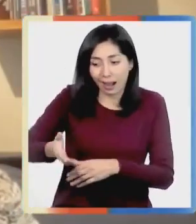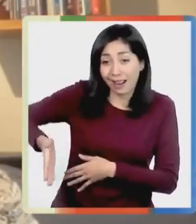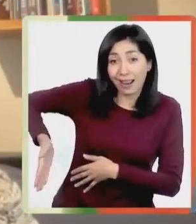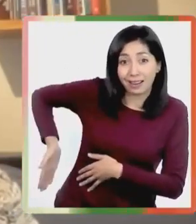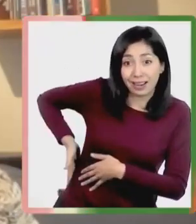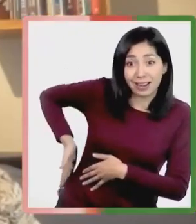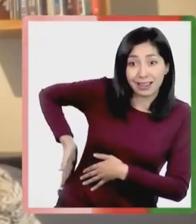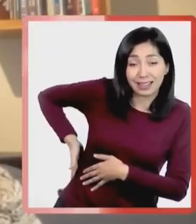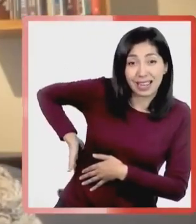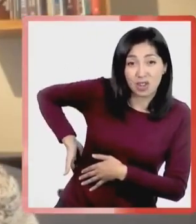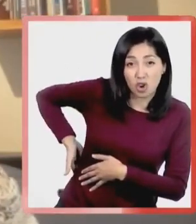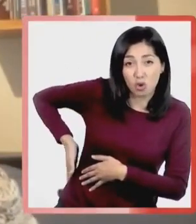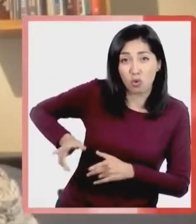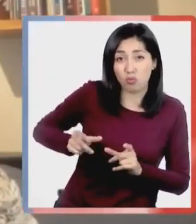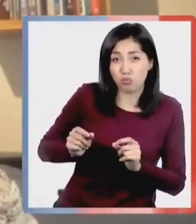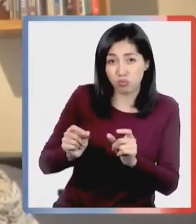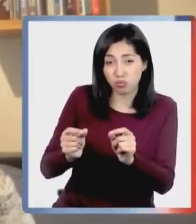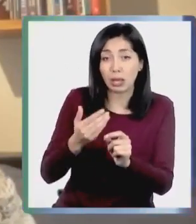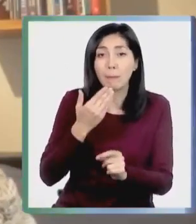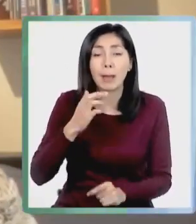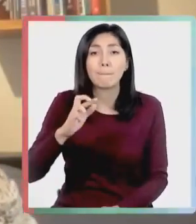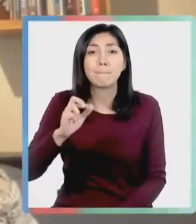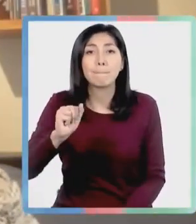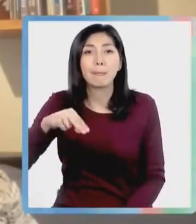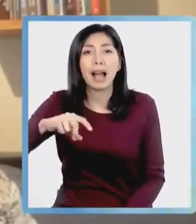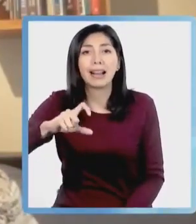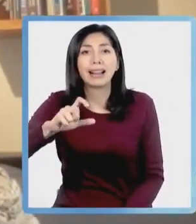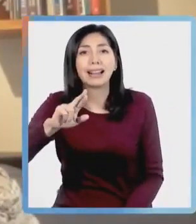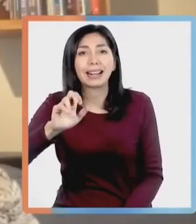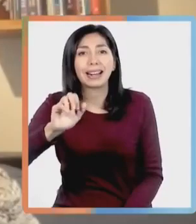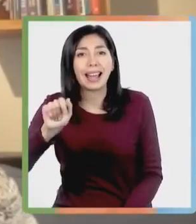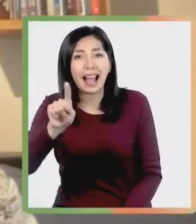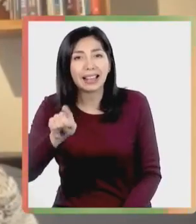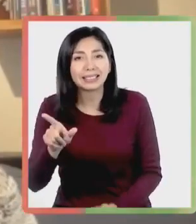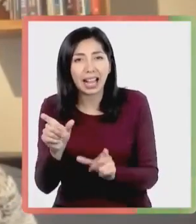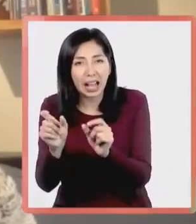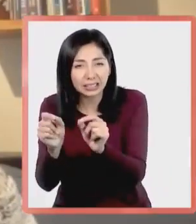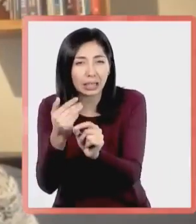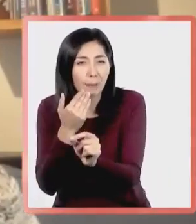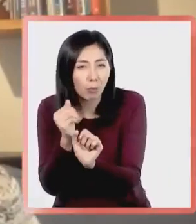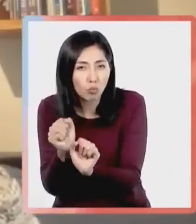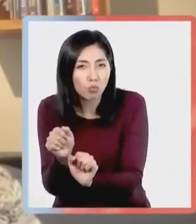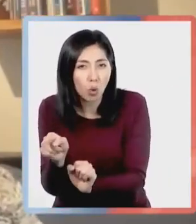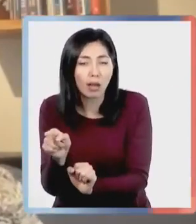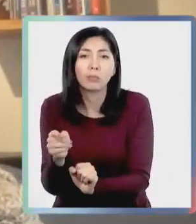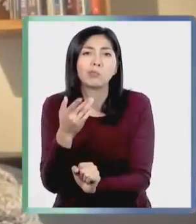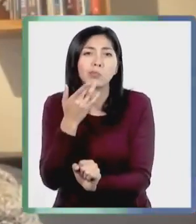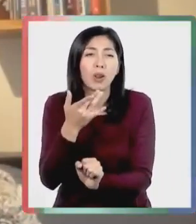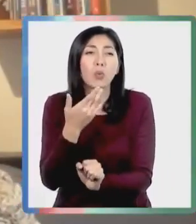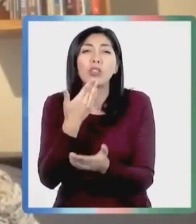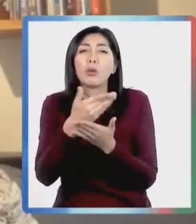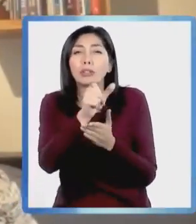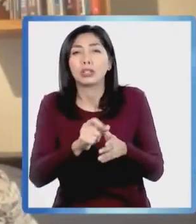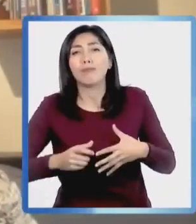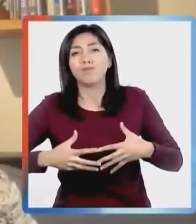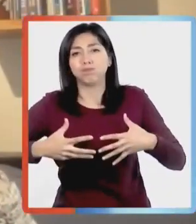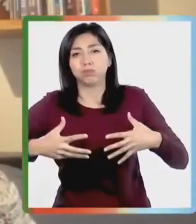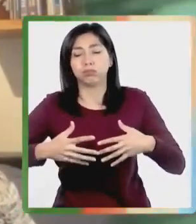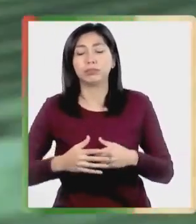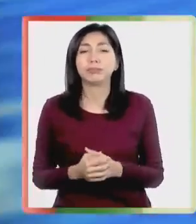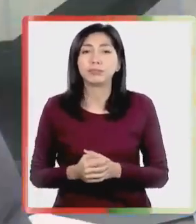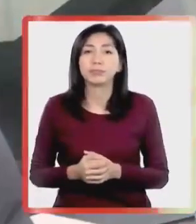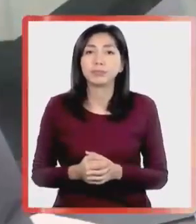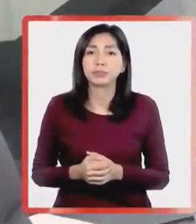colon, el cáncer renal y otros tipos de cáncer de páncreas, que están muy relacionados o vinculados, como les decía, al exceso de